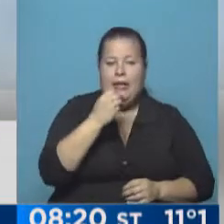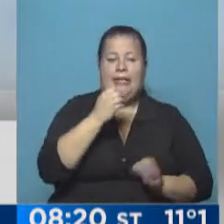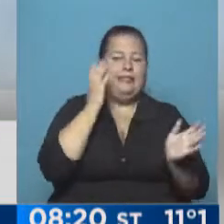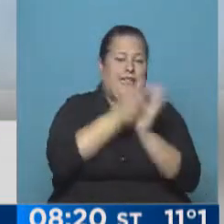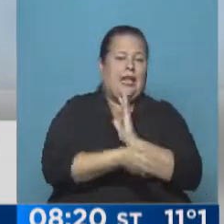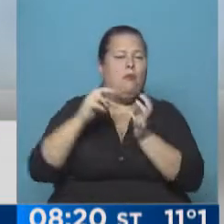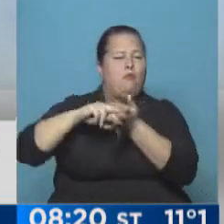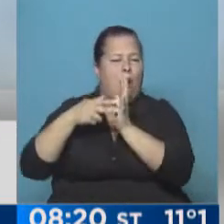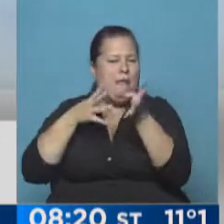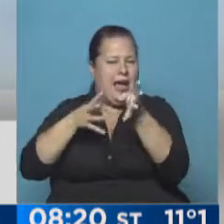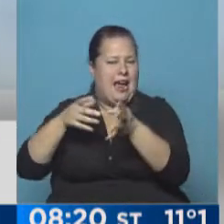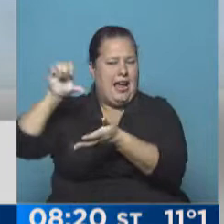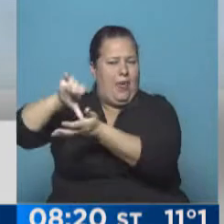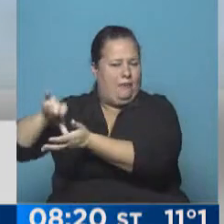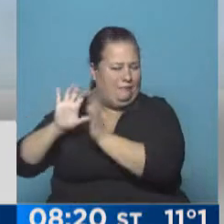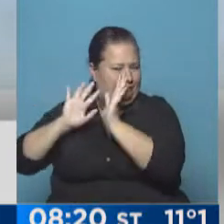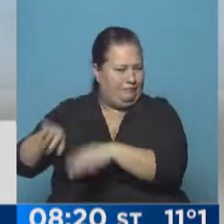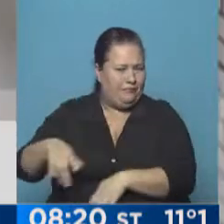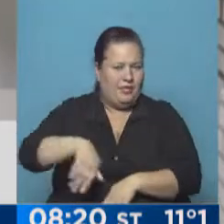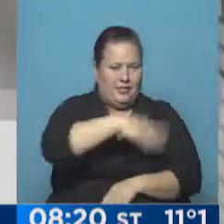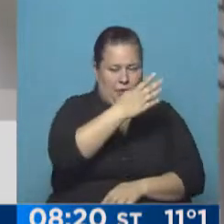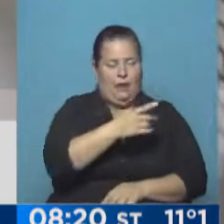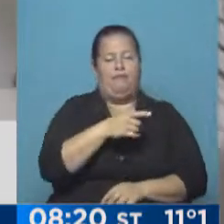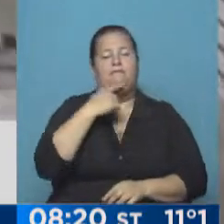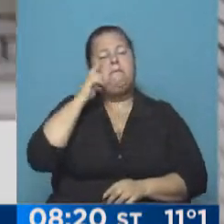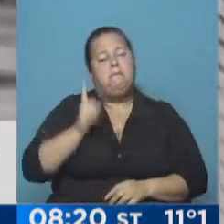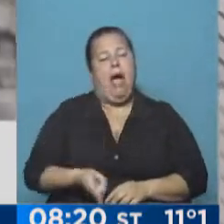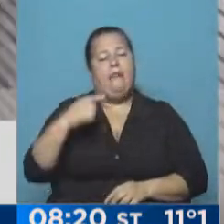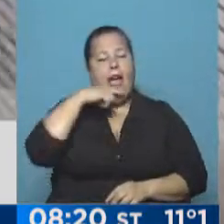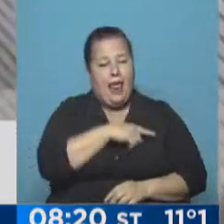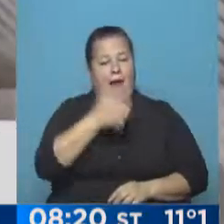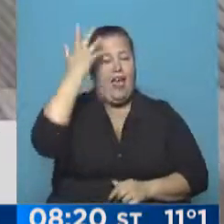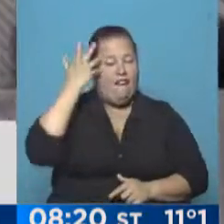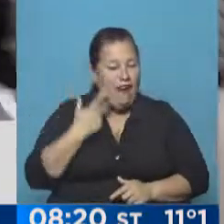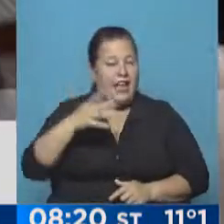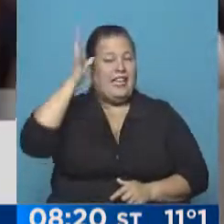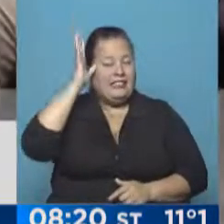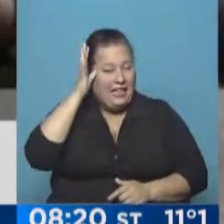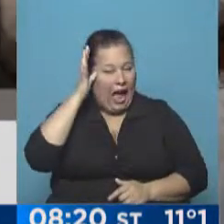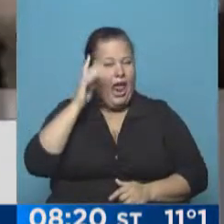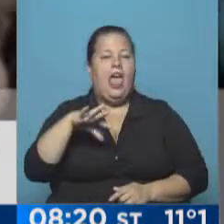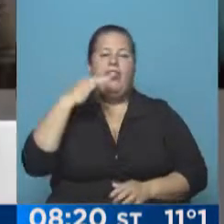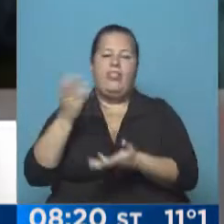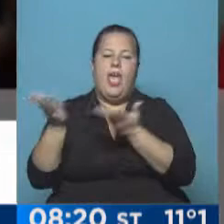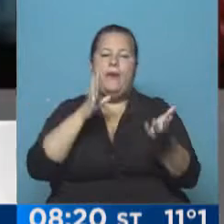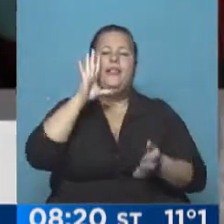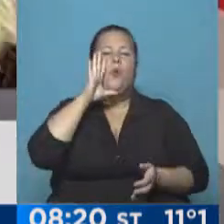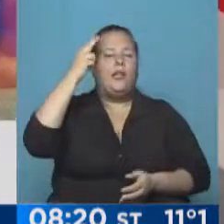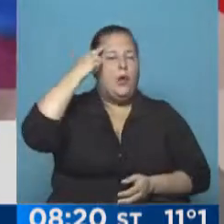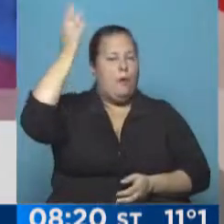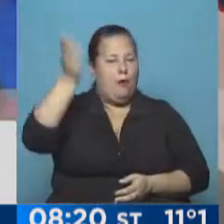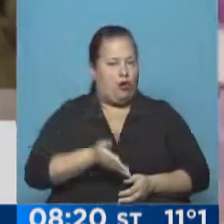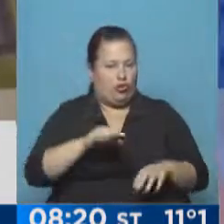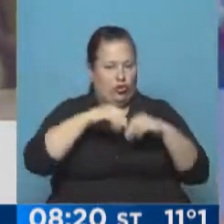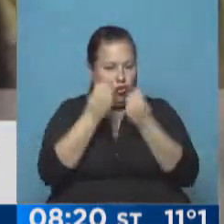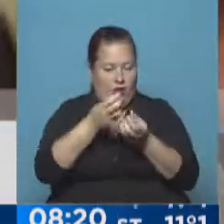de la crisis y la guerra en sus países. Se dispuso que Alemania, Francia e Italia reciban el